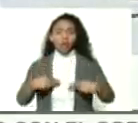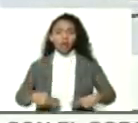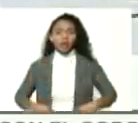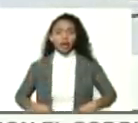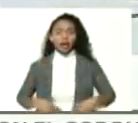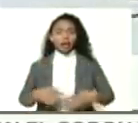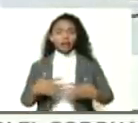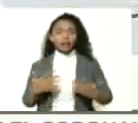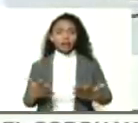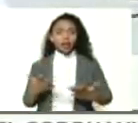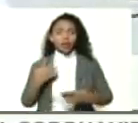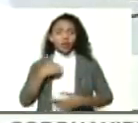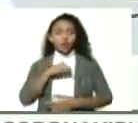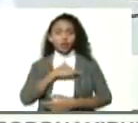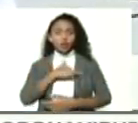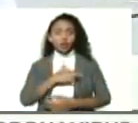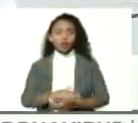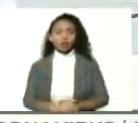a